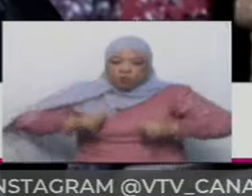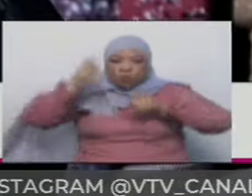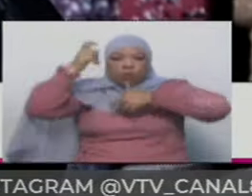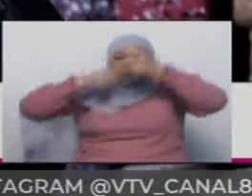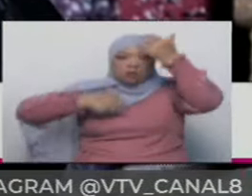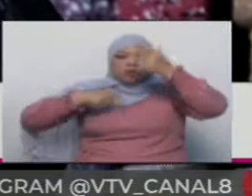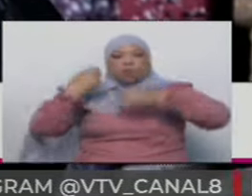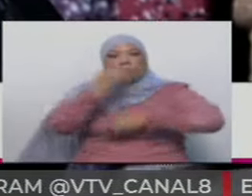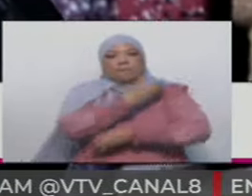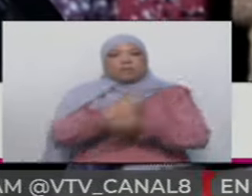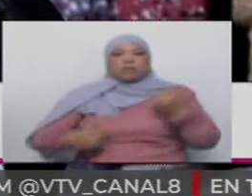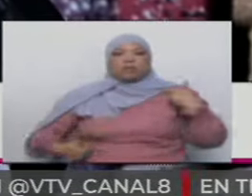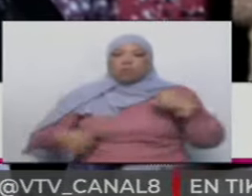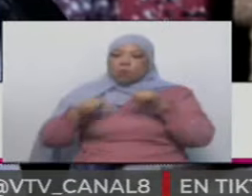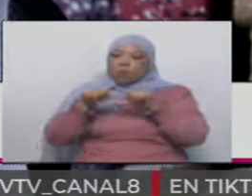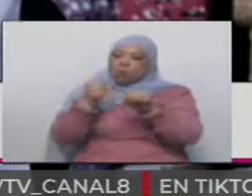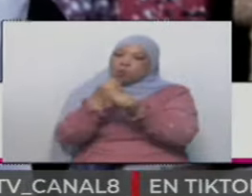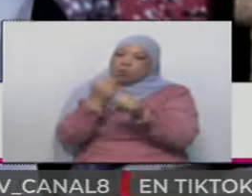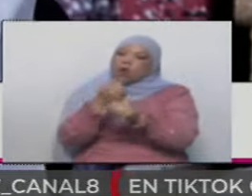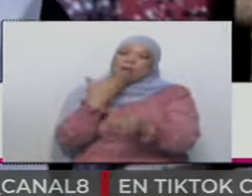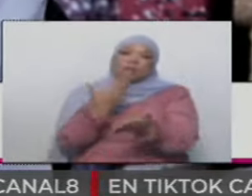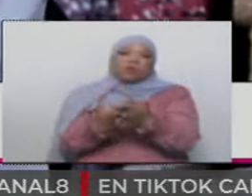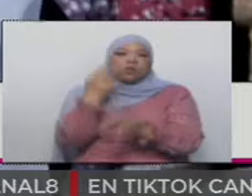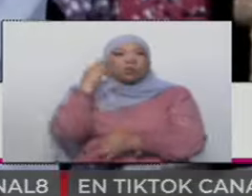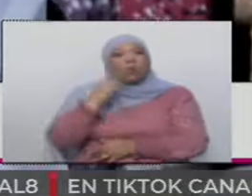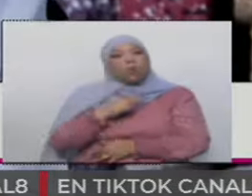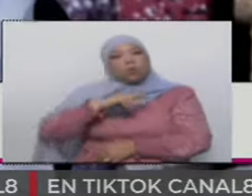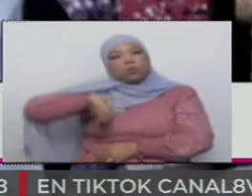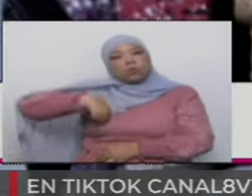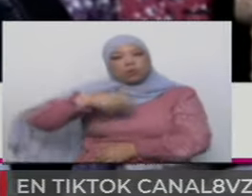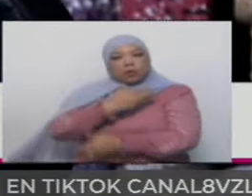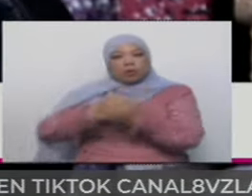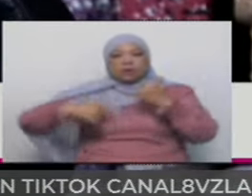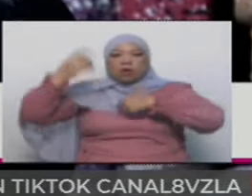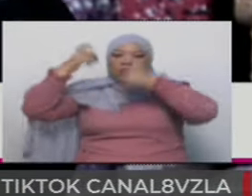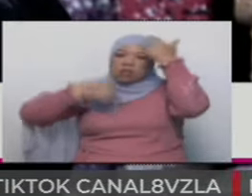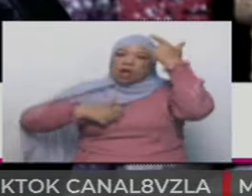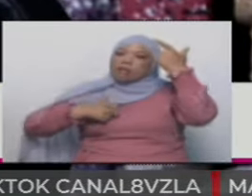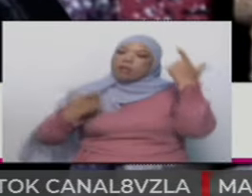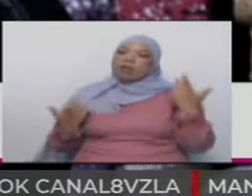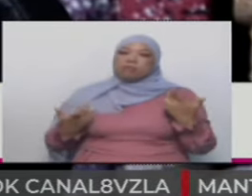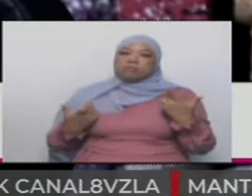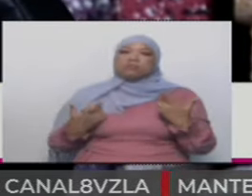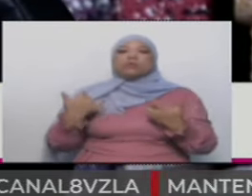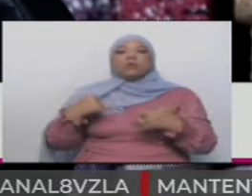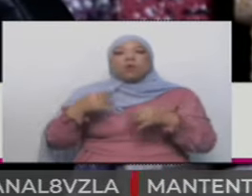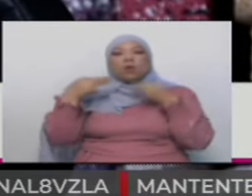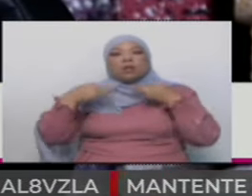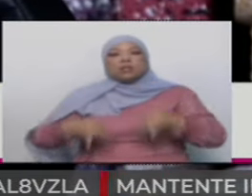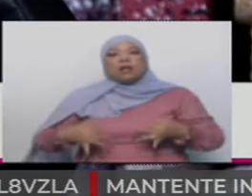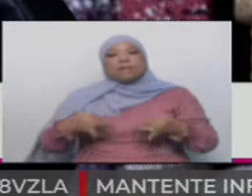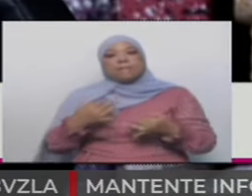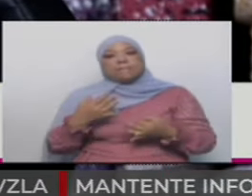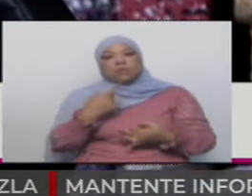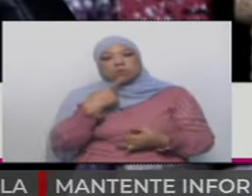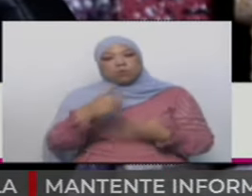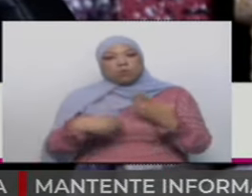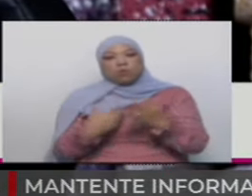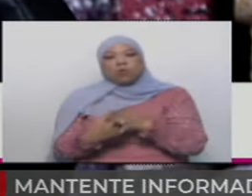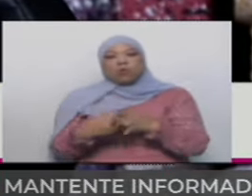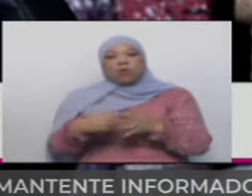un presidente que ha mantenido el proyecto bolivariano que nos dio nuestro amado comandante Chávez, y estoy seguro, presidente, que con